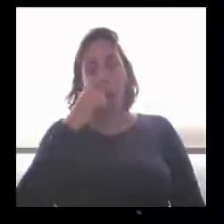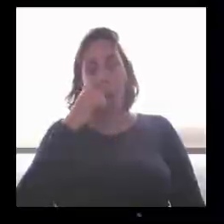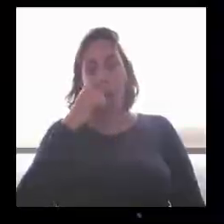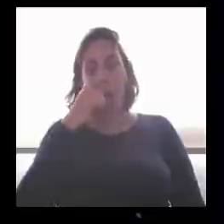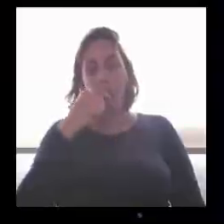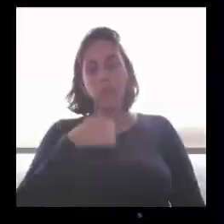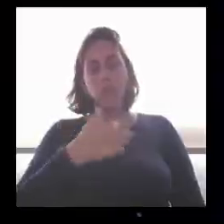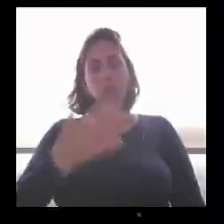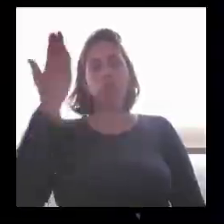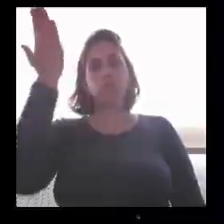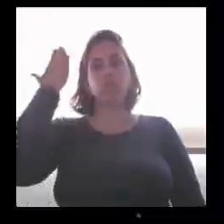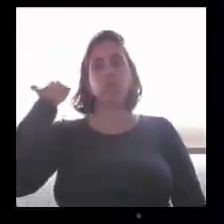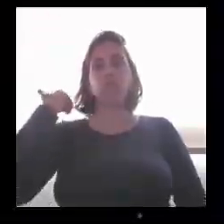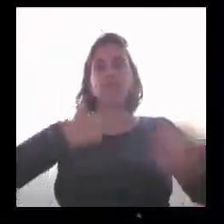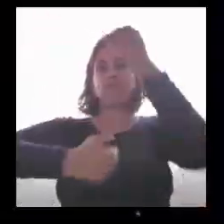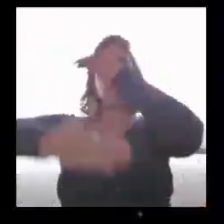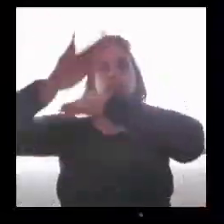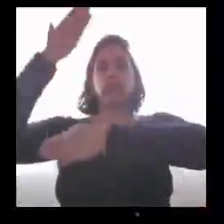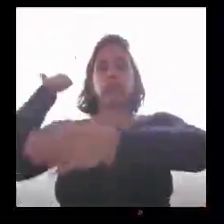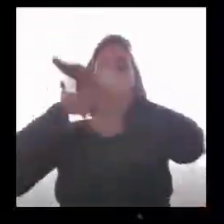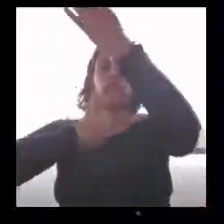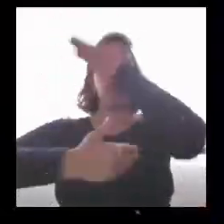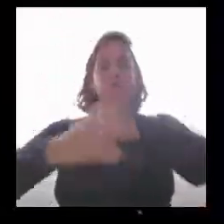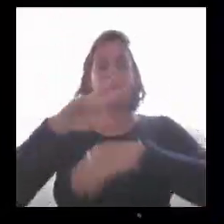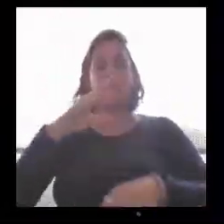de años atrás, más que Varela, y voy a ir